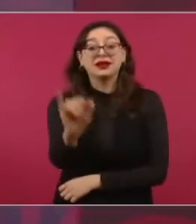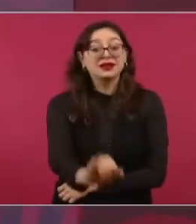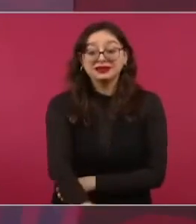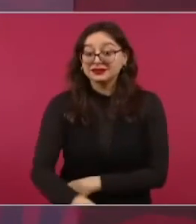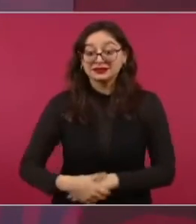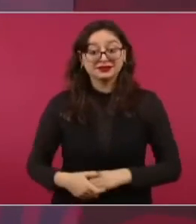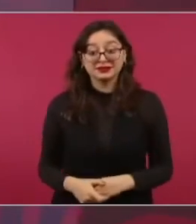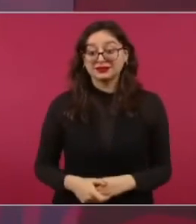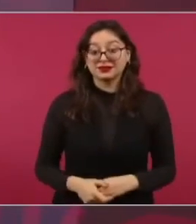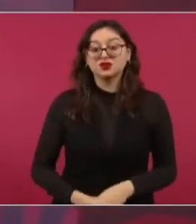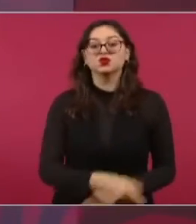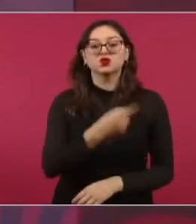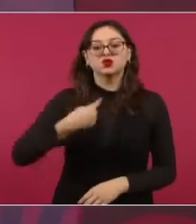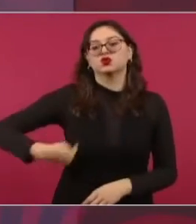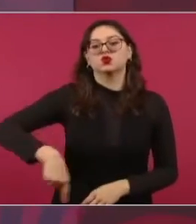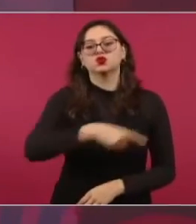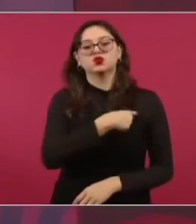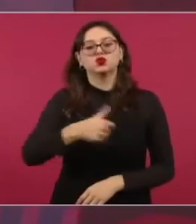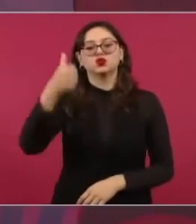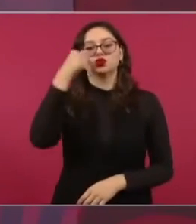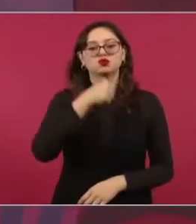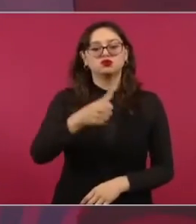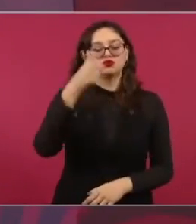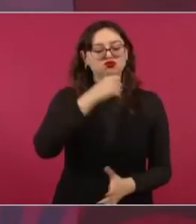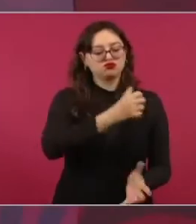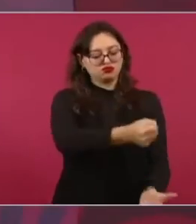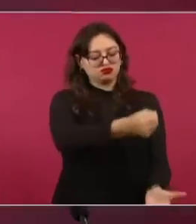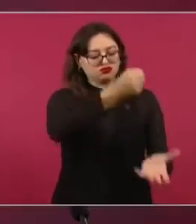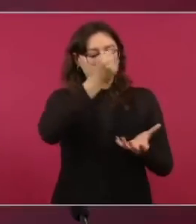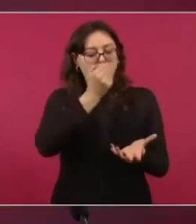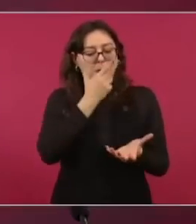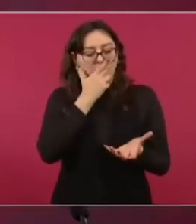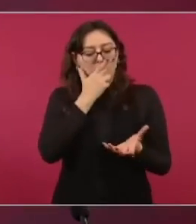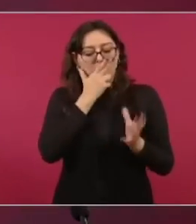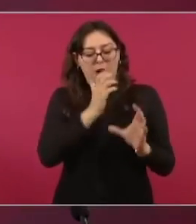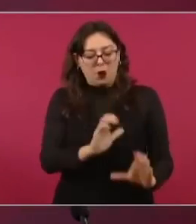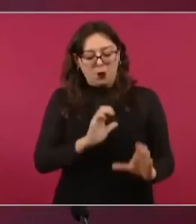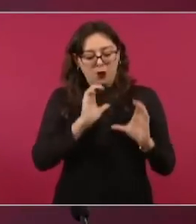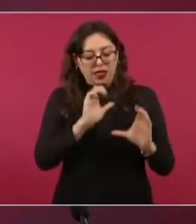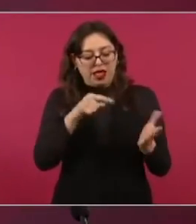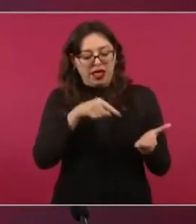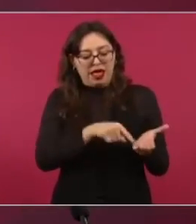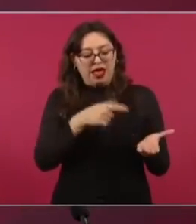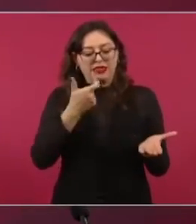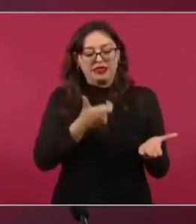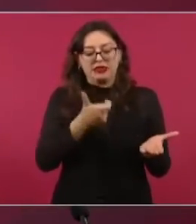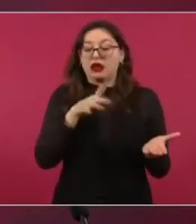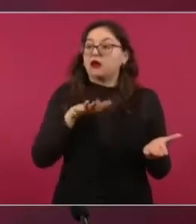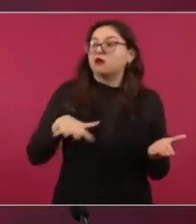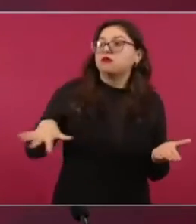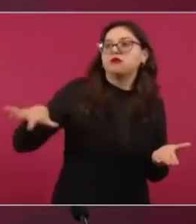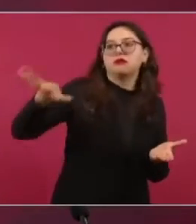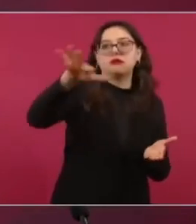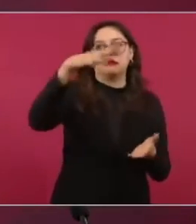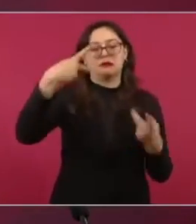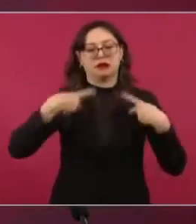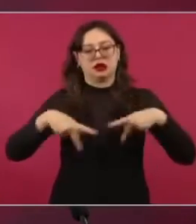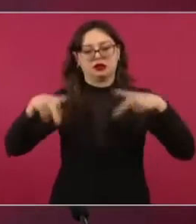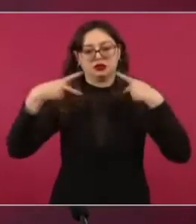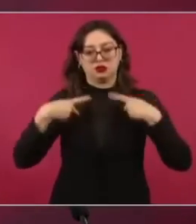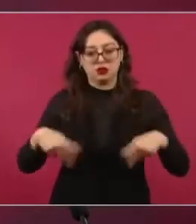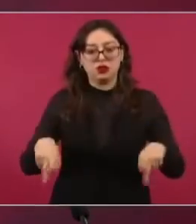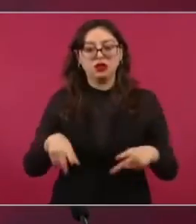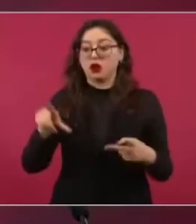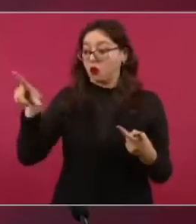porque siempre hemos sostenido que el presupuesto es dinero del pueblo, no es dinero del gobierno ni de